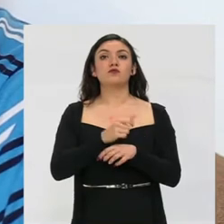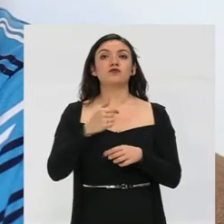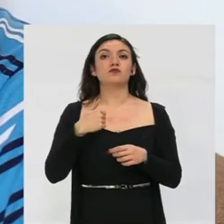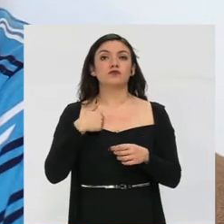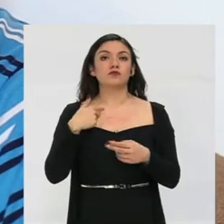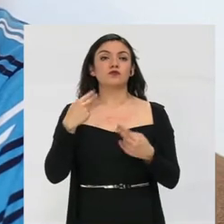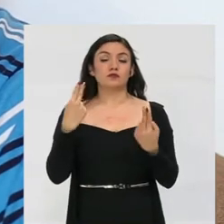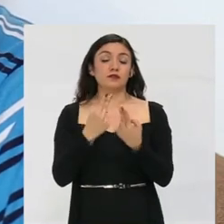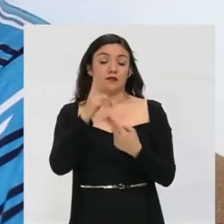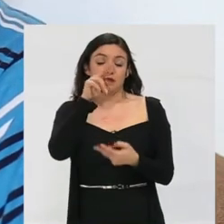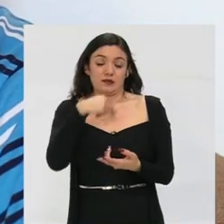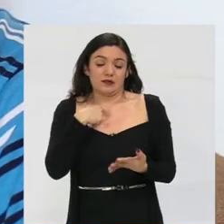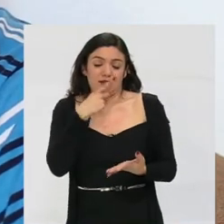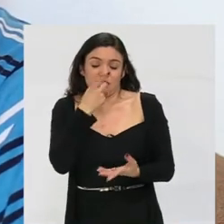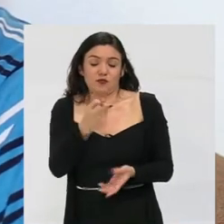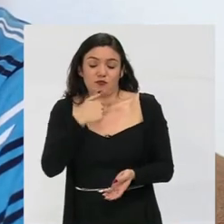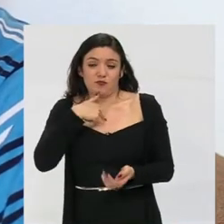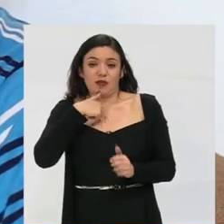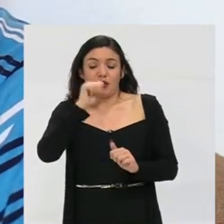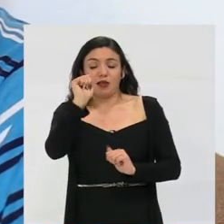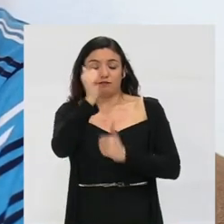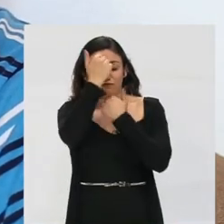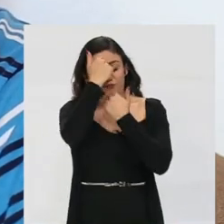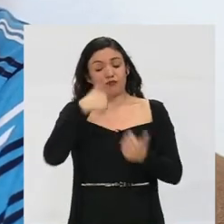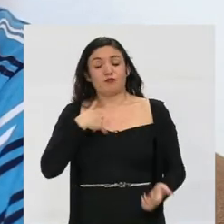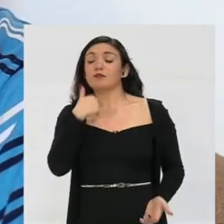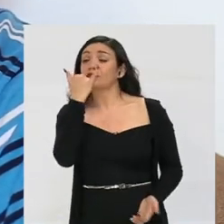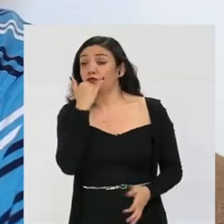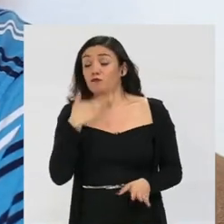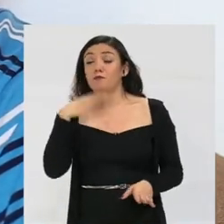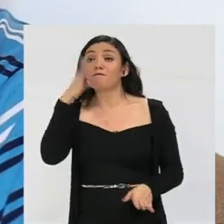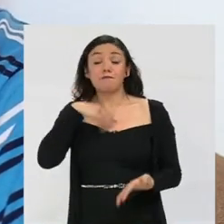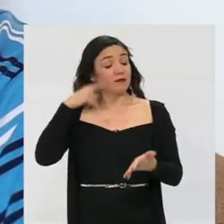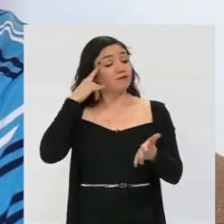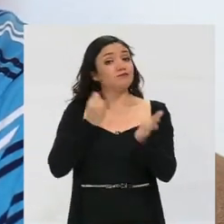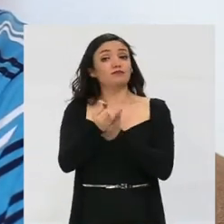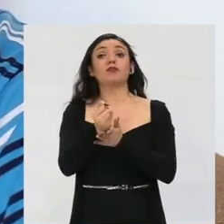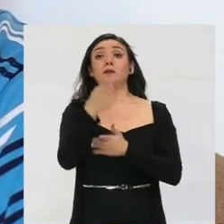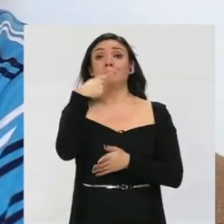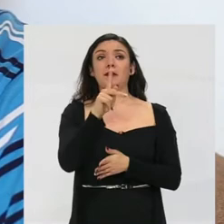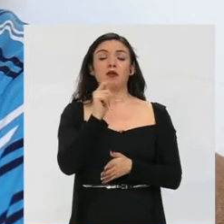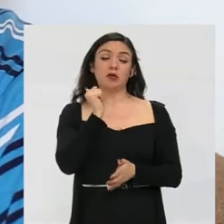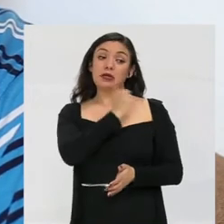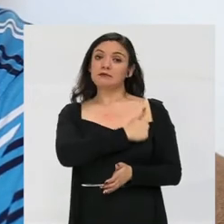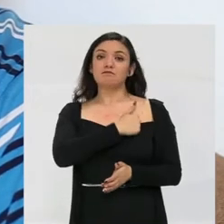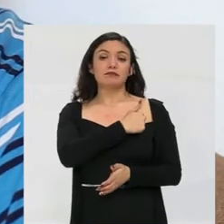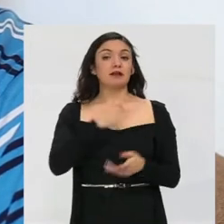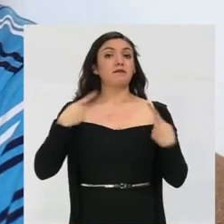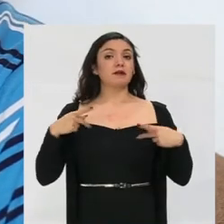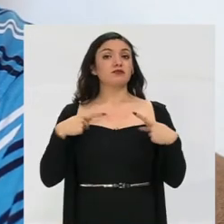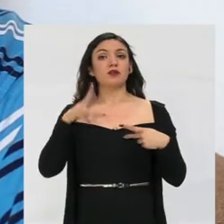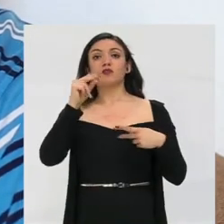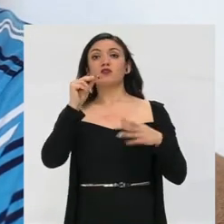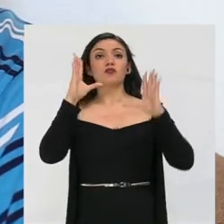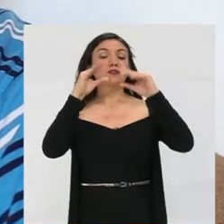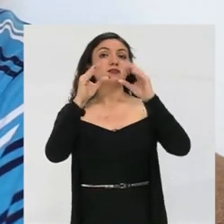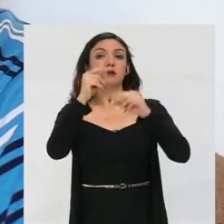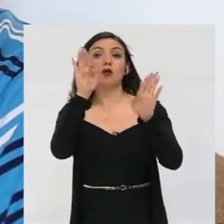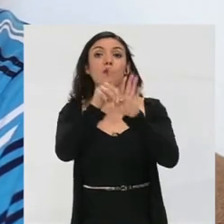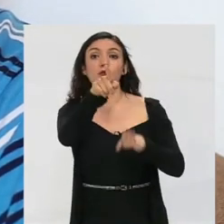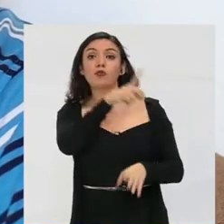yo sí les hago saber, digo, me equivoqué, tomé una mala decisión, ¿verdad?